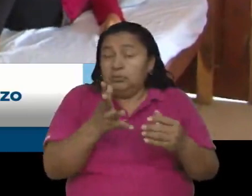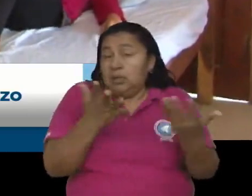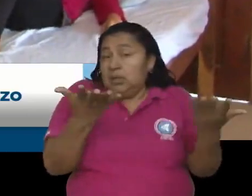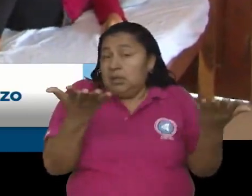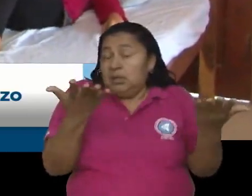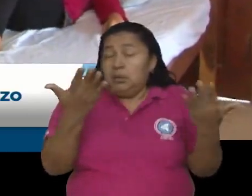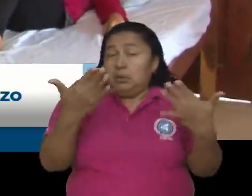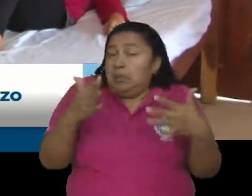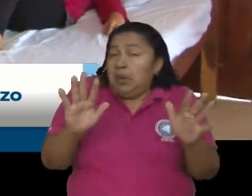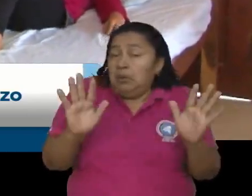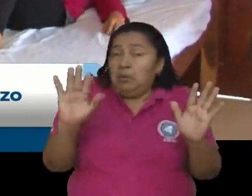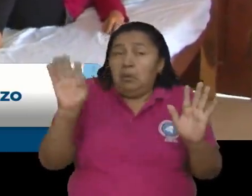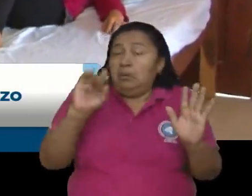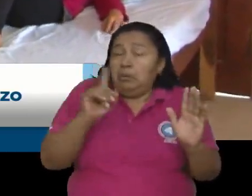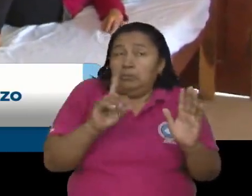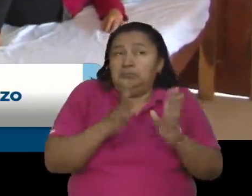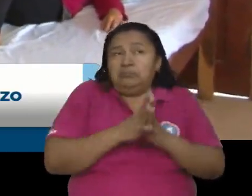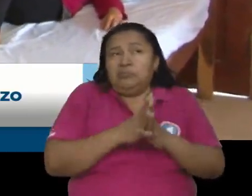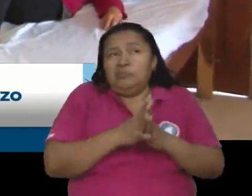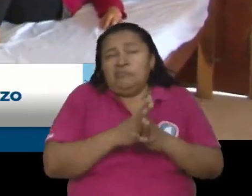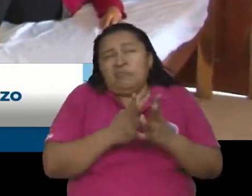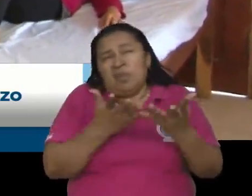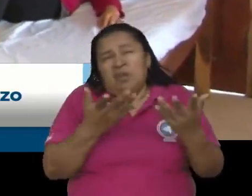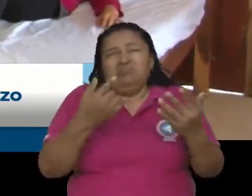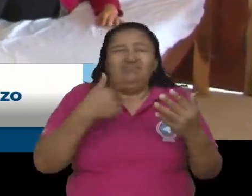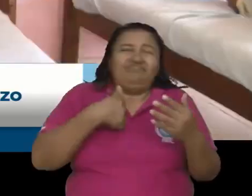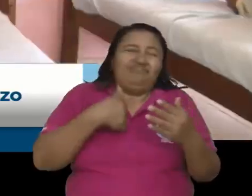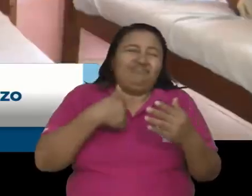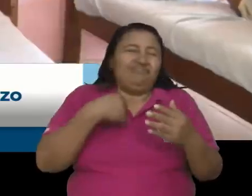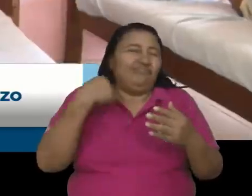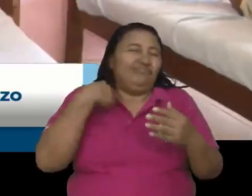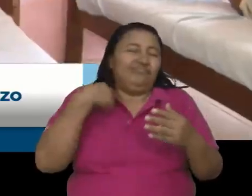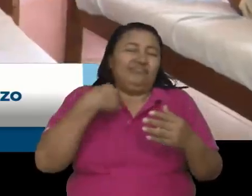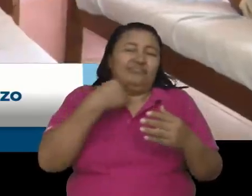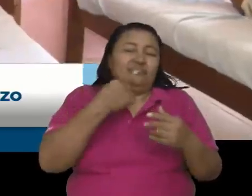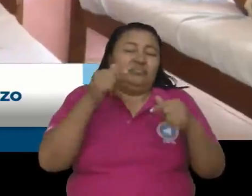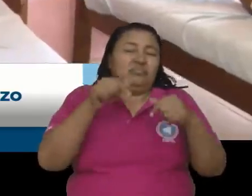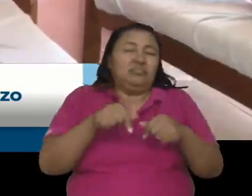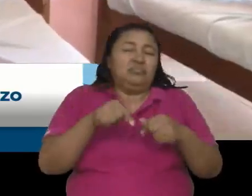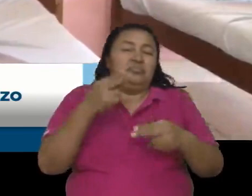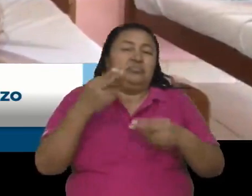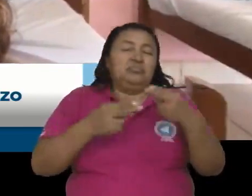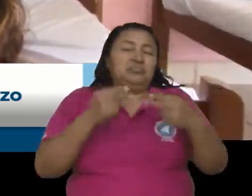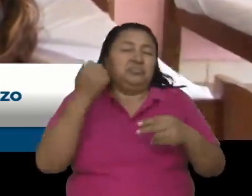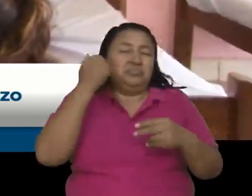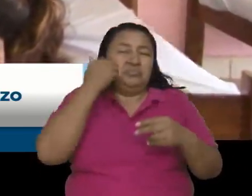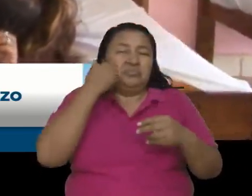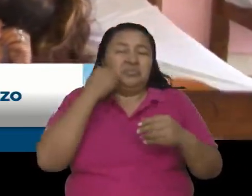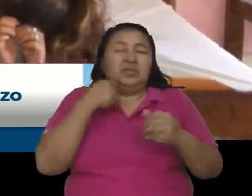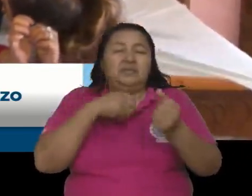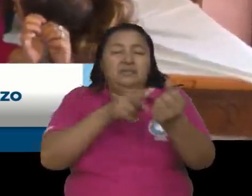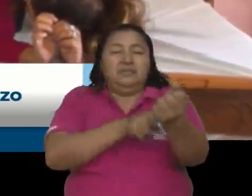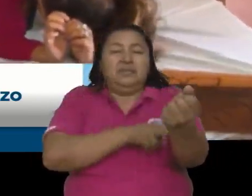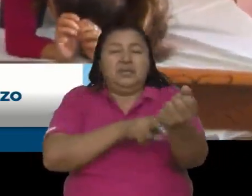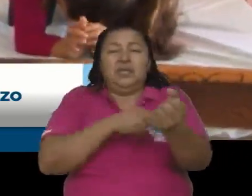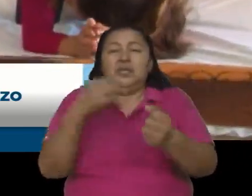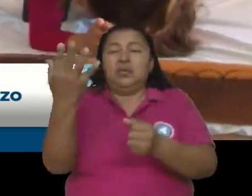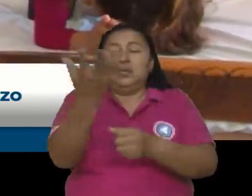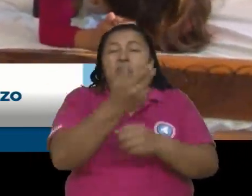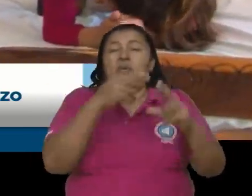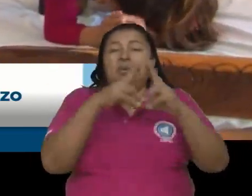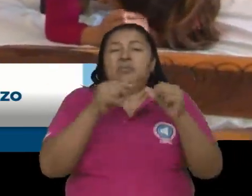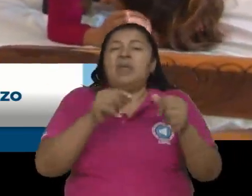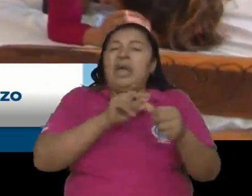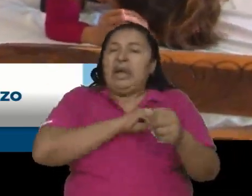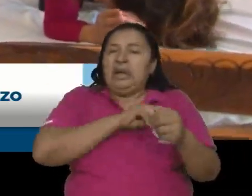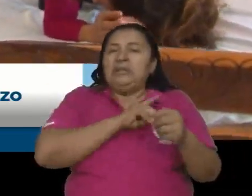no? Ahora, yo siempre he planteado que en este caso, la enfermedad tromboembólica venosa, en todo el país existe un